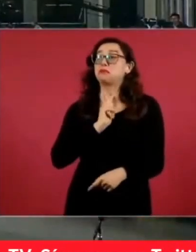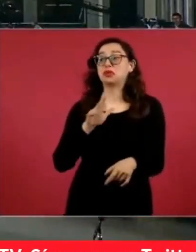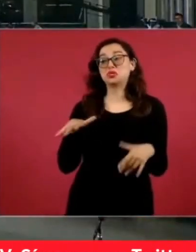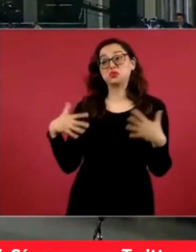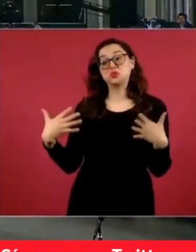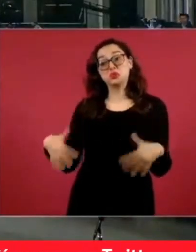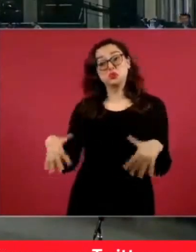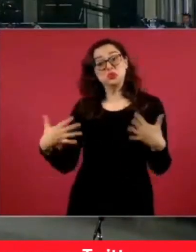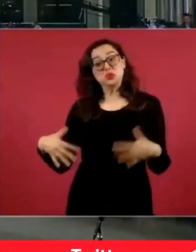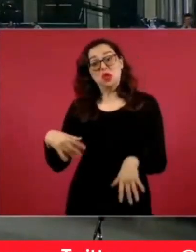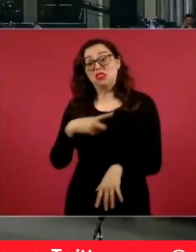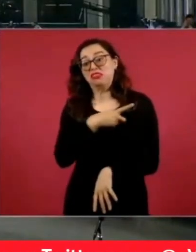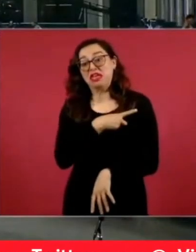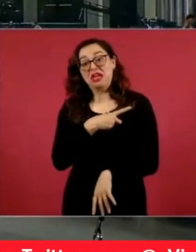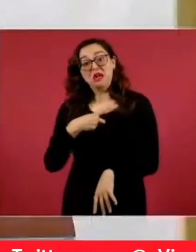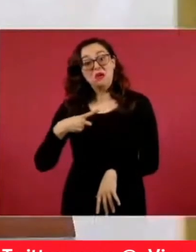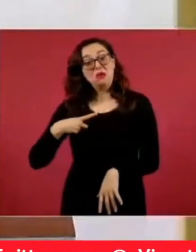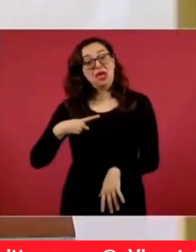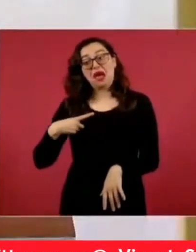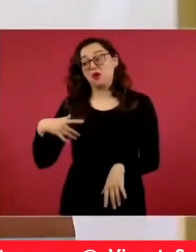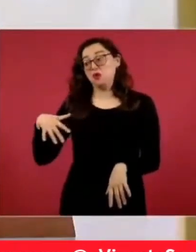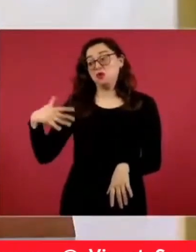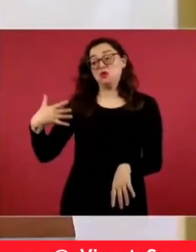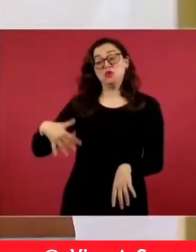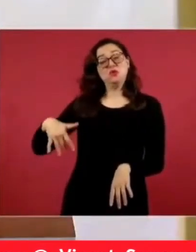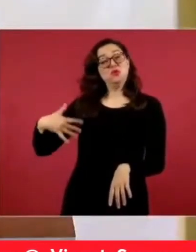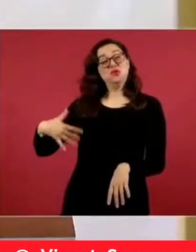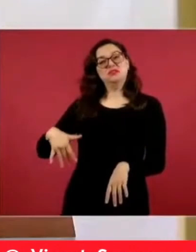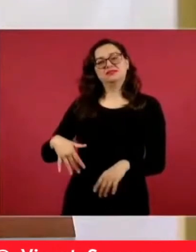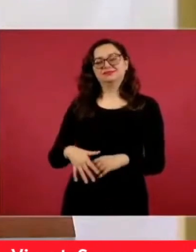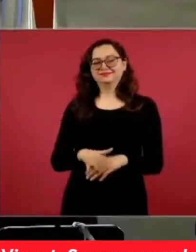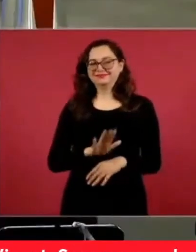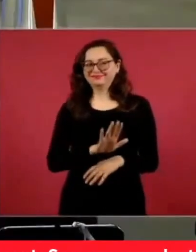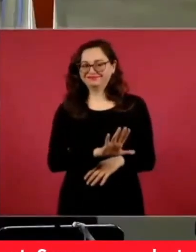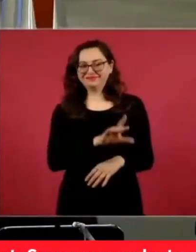manejada, ¿no? De que se endeudó Pemex.